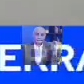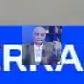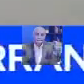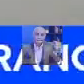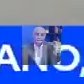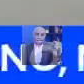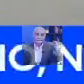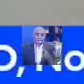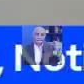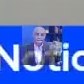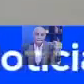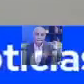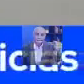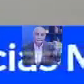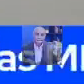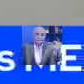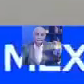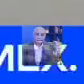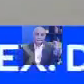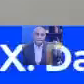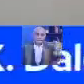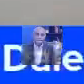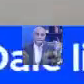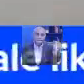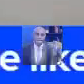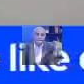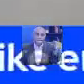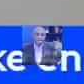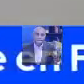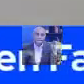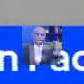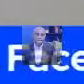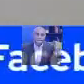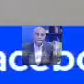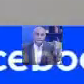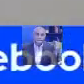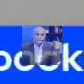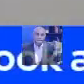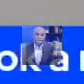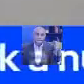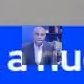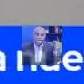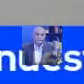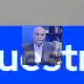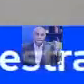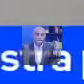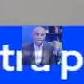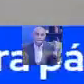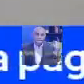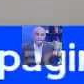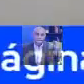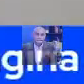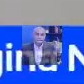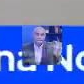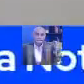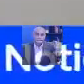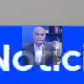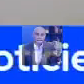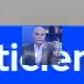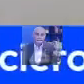dentro de las narrativas de los golpes de Estado en América Latina, ha tratado de opinar, ¿no? Y columnas